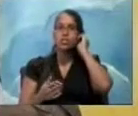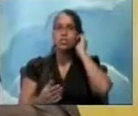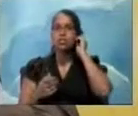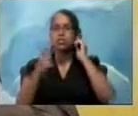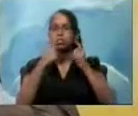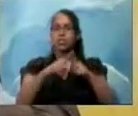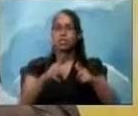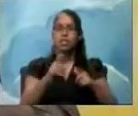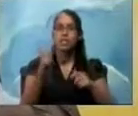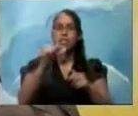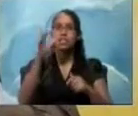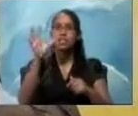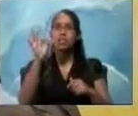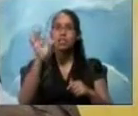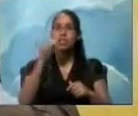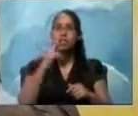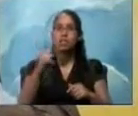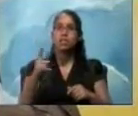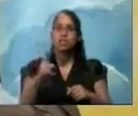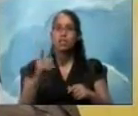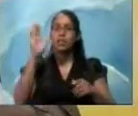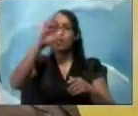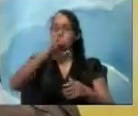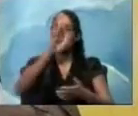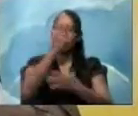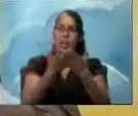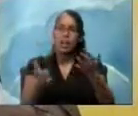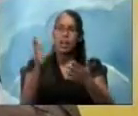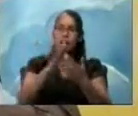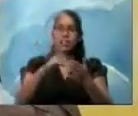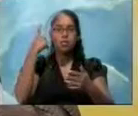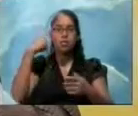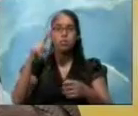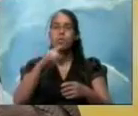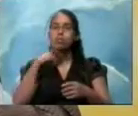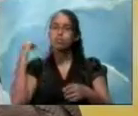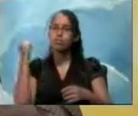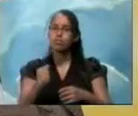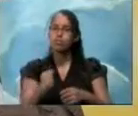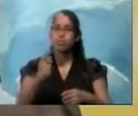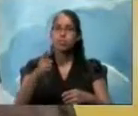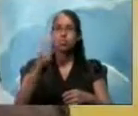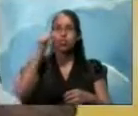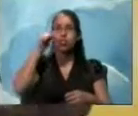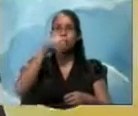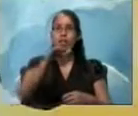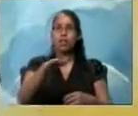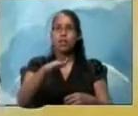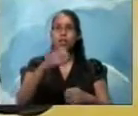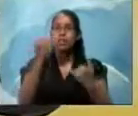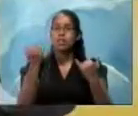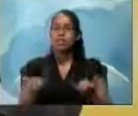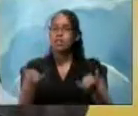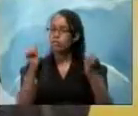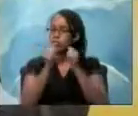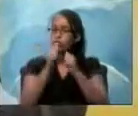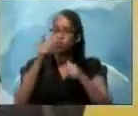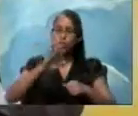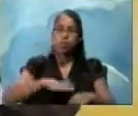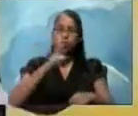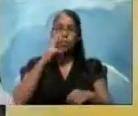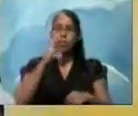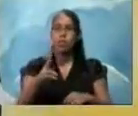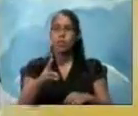Y el 19 dice, este había sido echado en la cárcel por sedición y en la ciudad por un homicidio. Ya con esto nosotros podemos ver